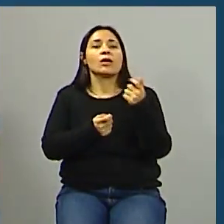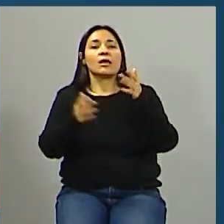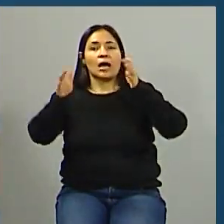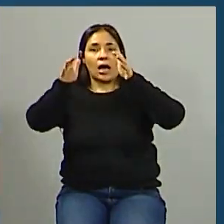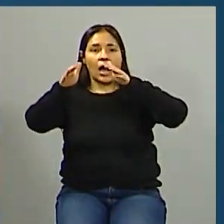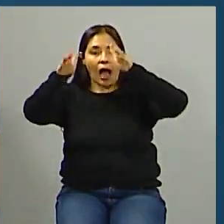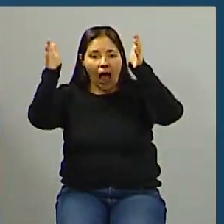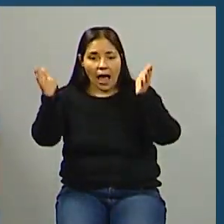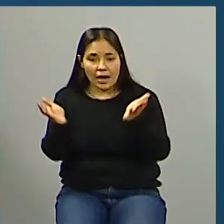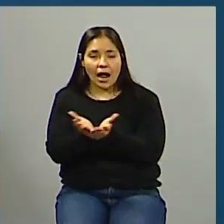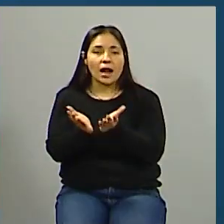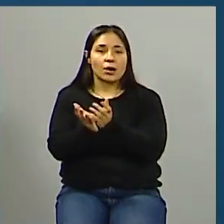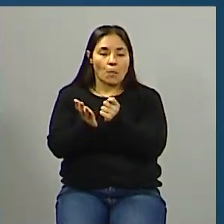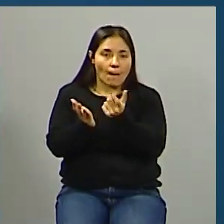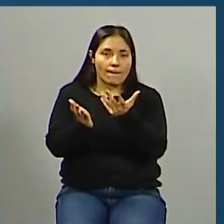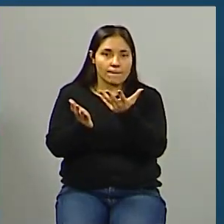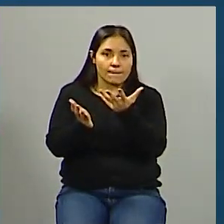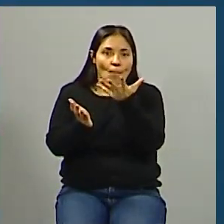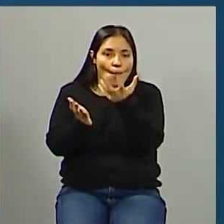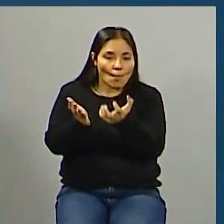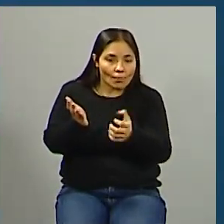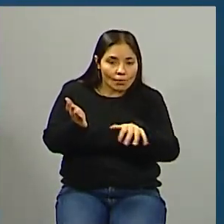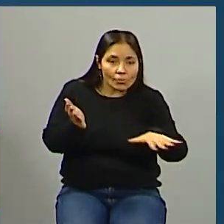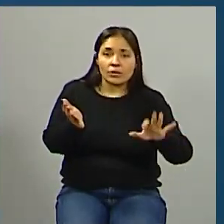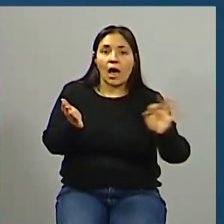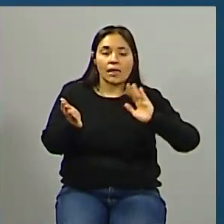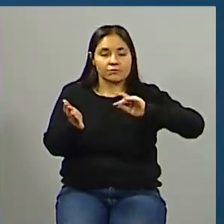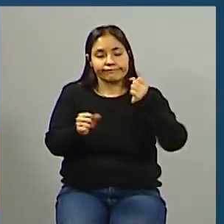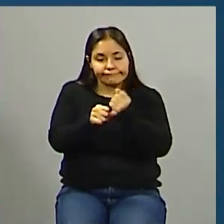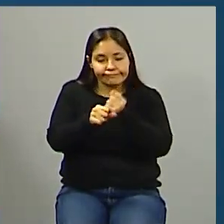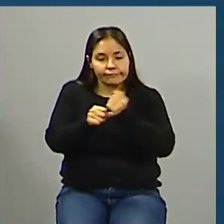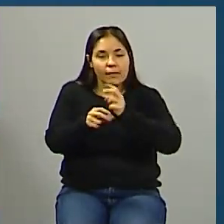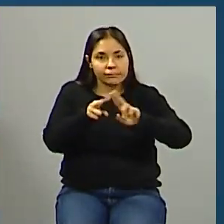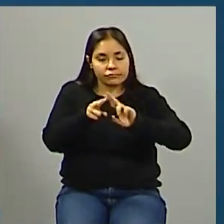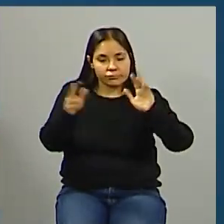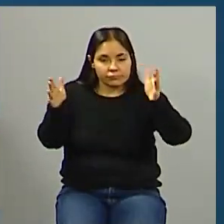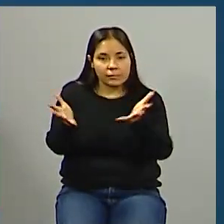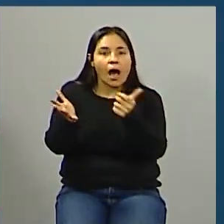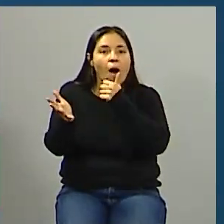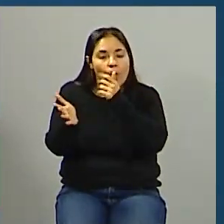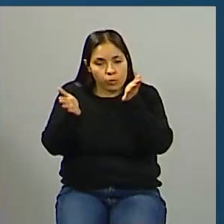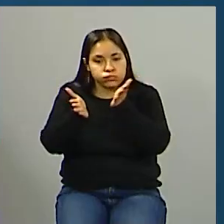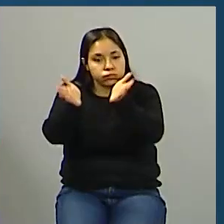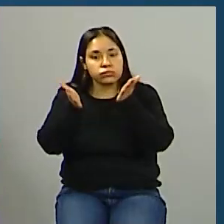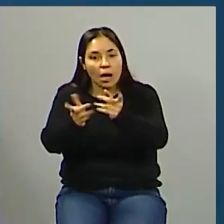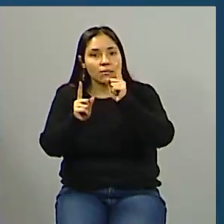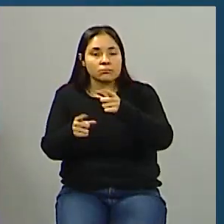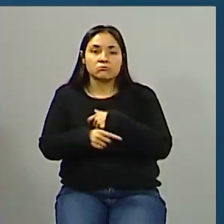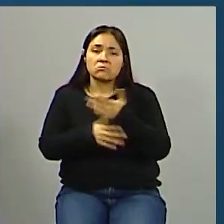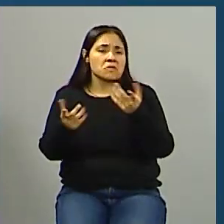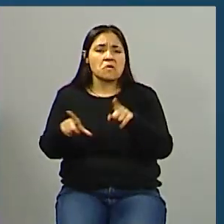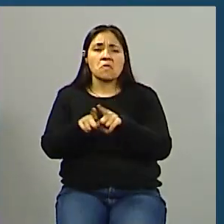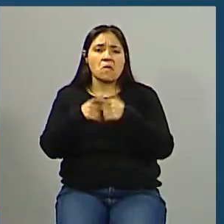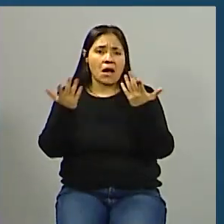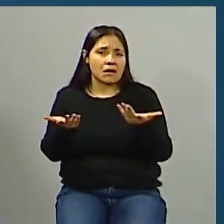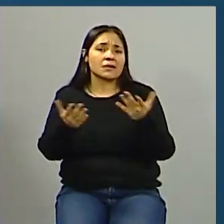canales, de tenerlo al productor más comprometido con la situación del riego y que tome sus propias decisiones y se fije sus propias políticas. Pero en definitiva es